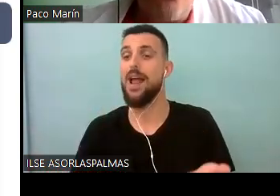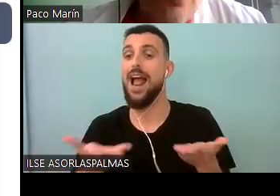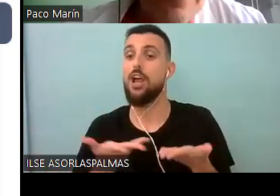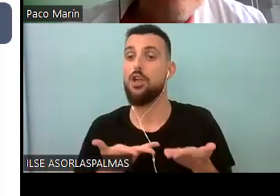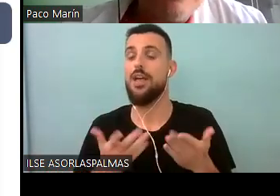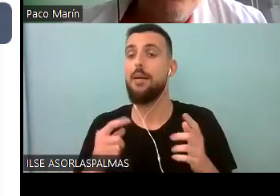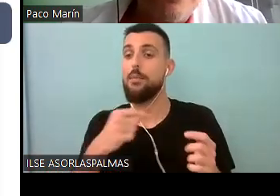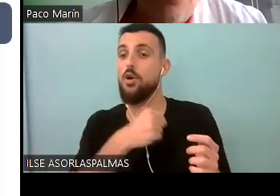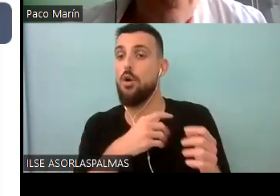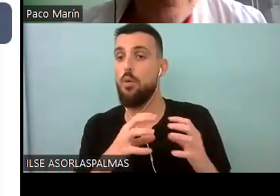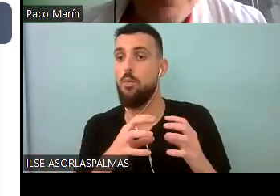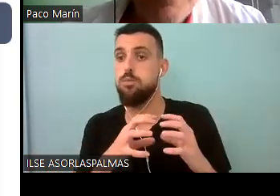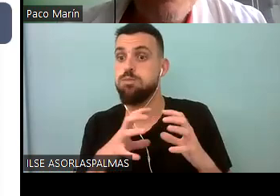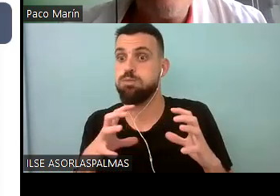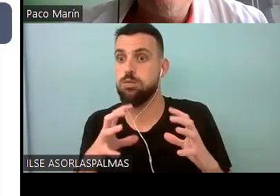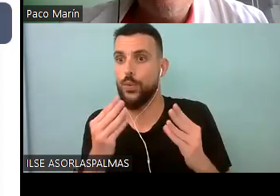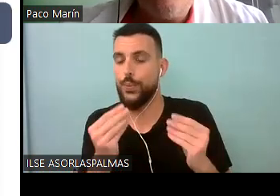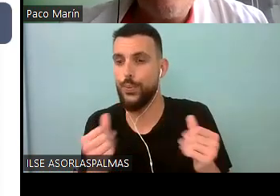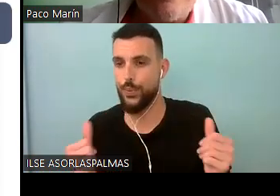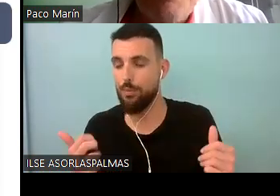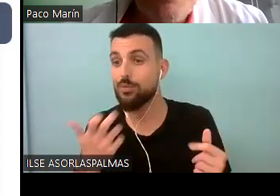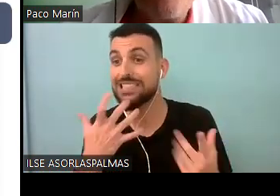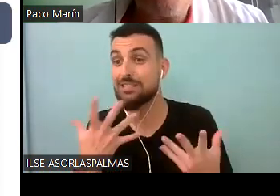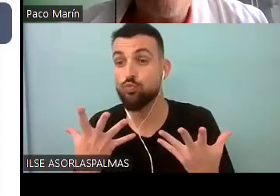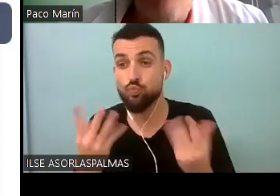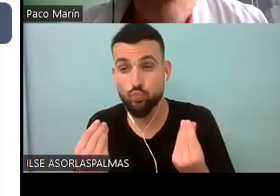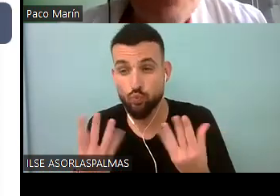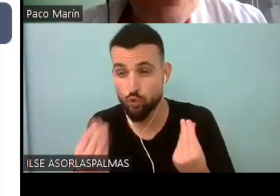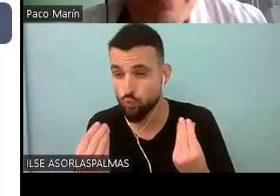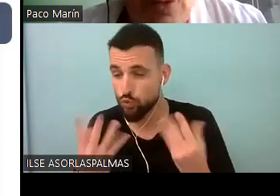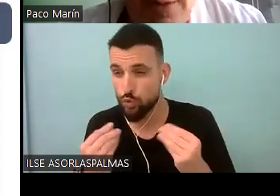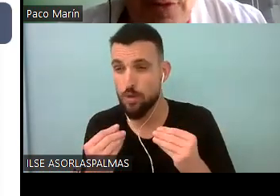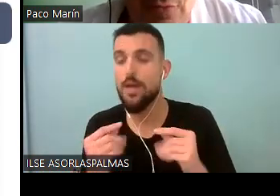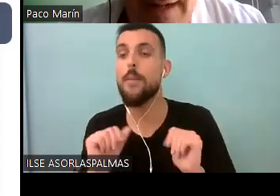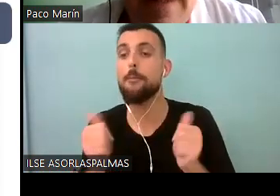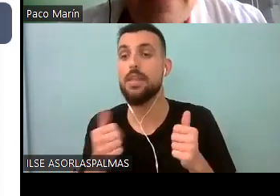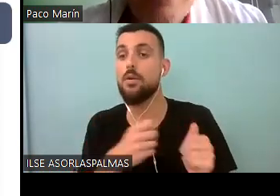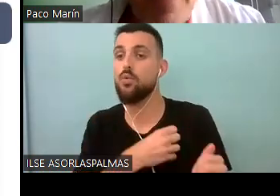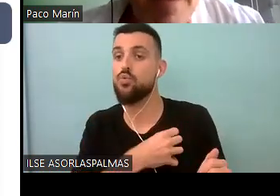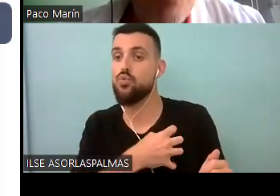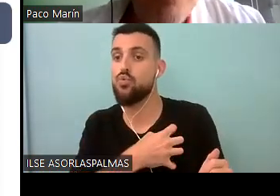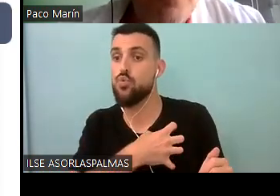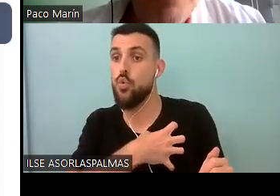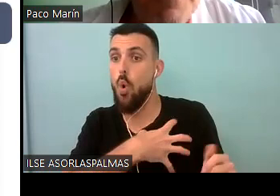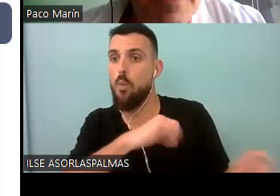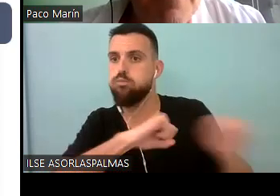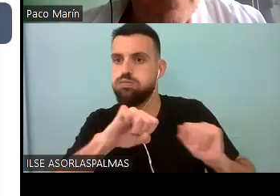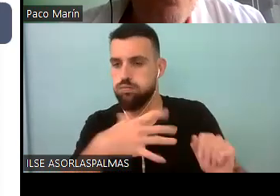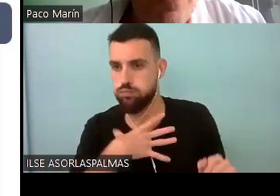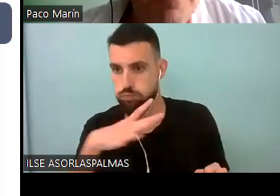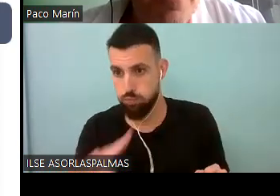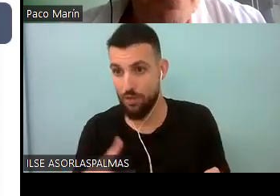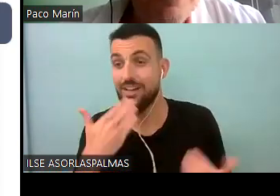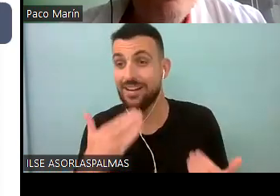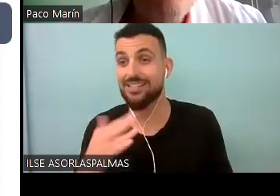forma que un exceso de homocisteína está claramente asociado a un aumento del riesgo cardiovascular. Y veíamos que tanto la vitamina B6